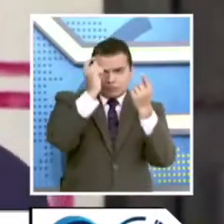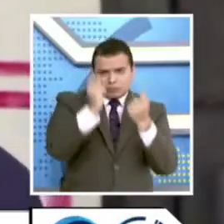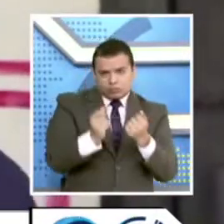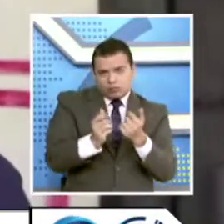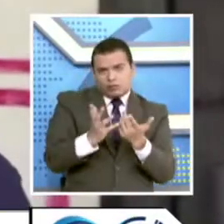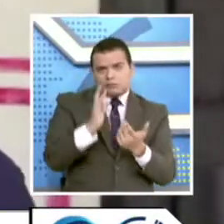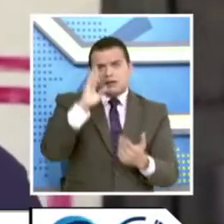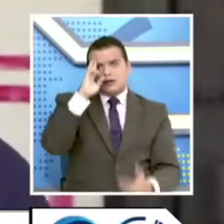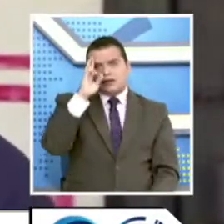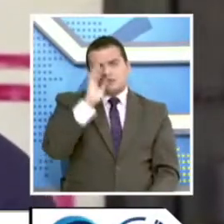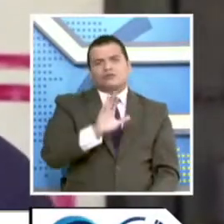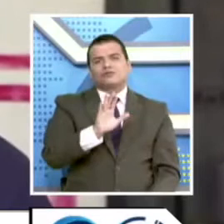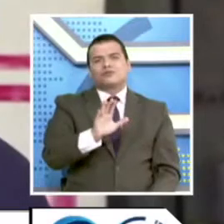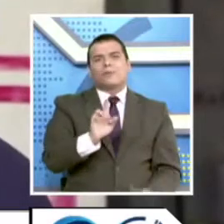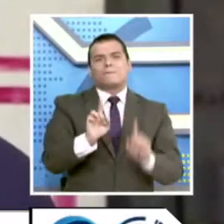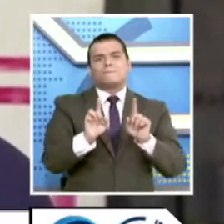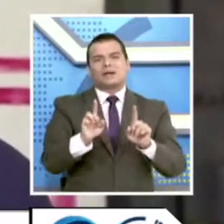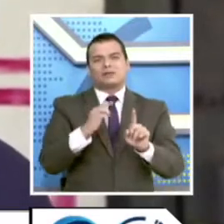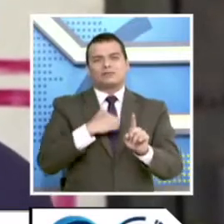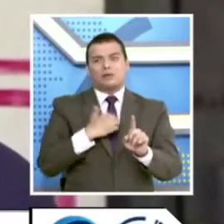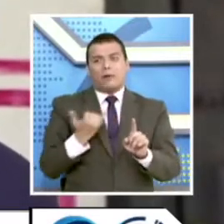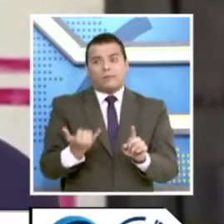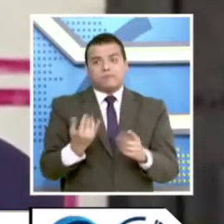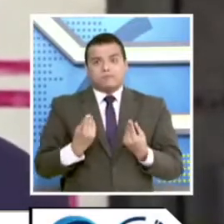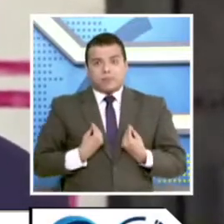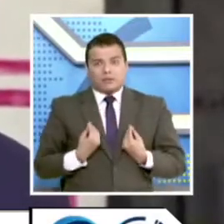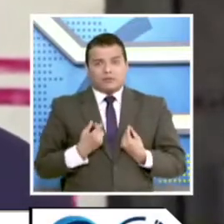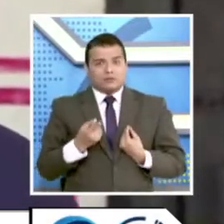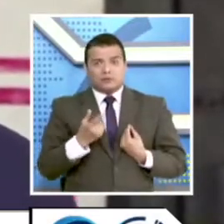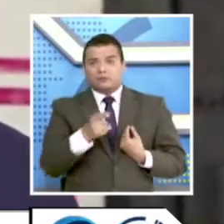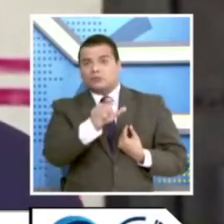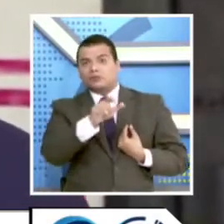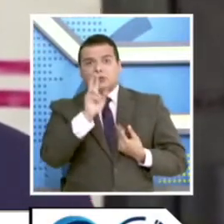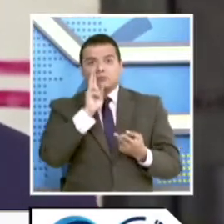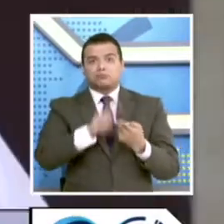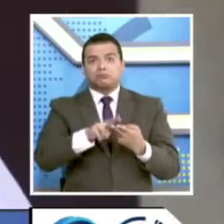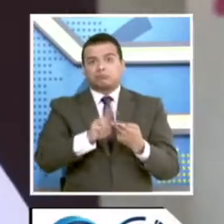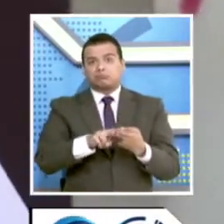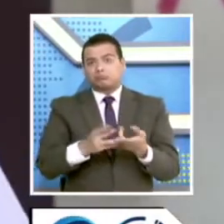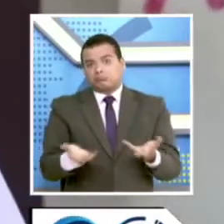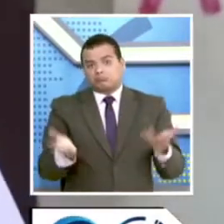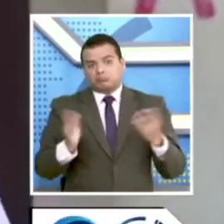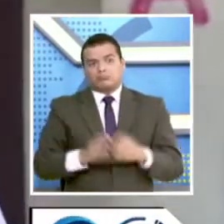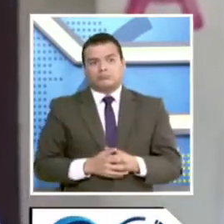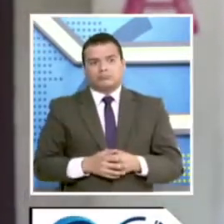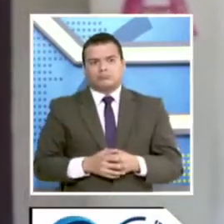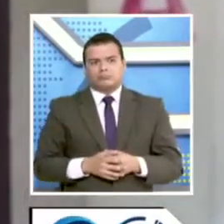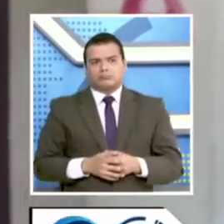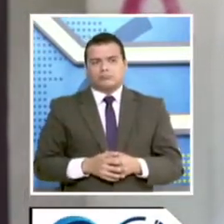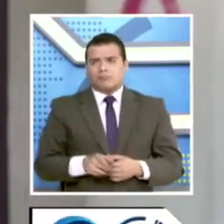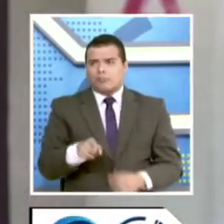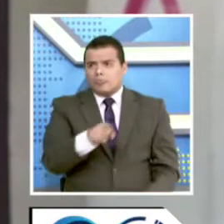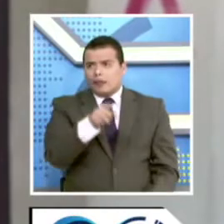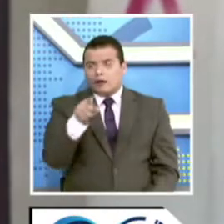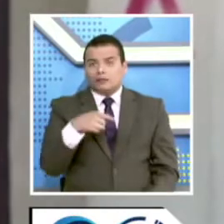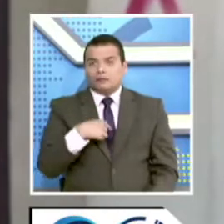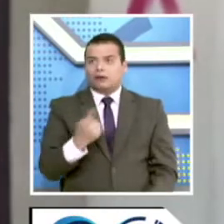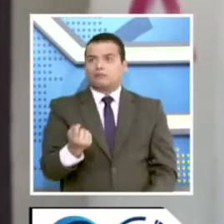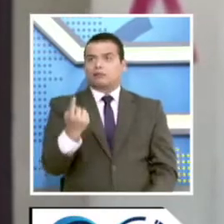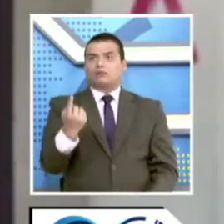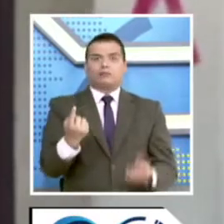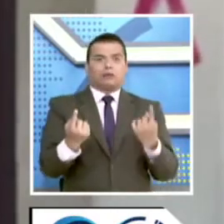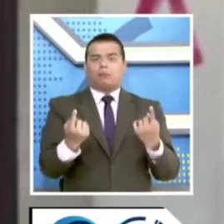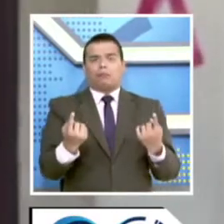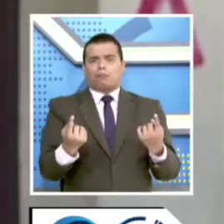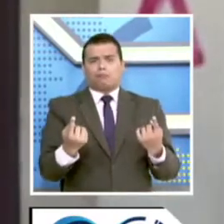ciertas, pero en el sector en el que yo vivo no conozco casos de COVID positivos. Pues no, la verdad es que por aquí no se ha visto, o sea, la gente habla,